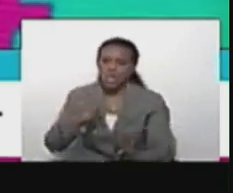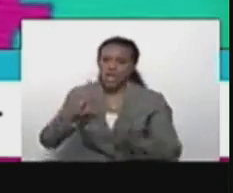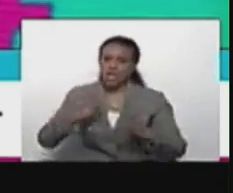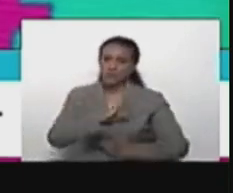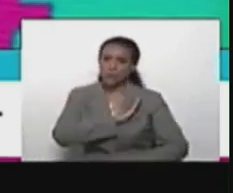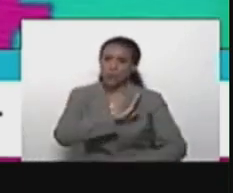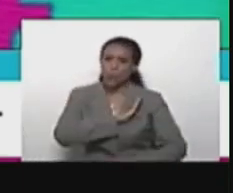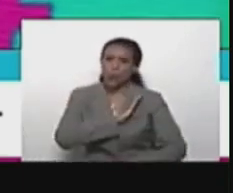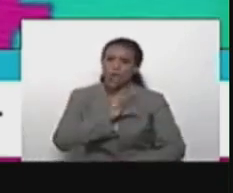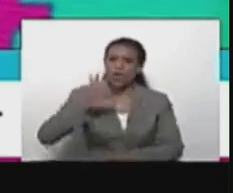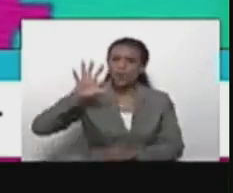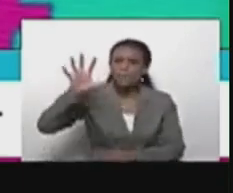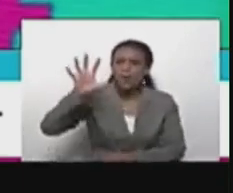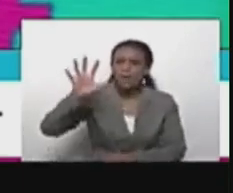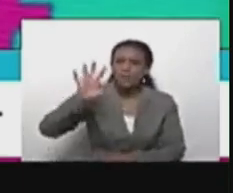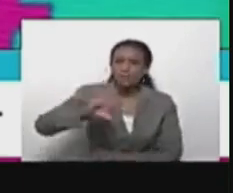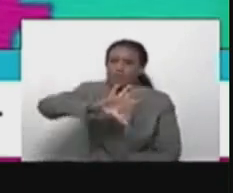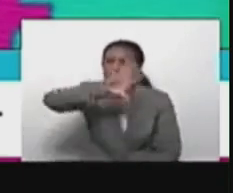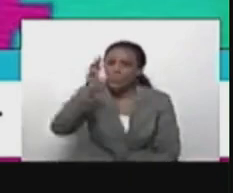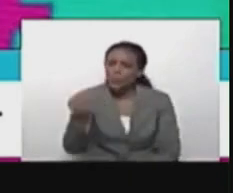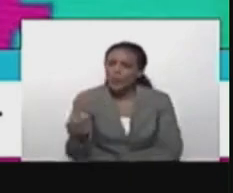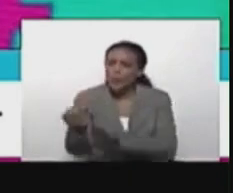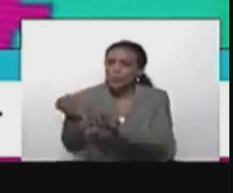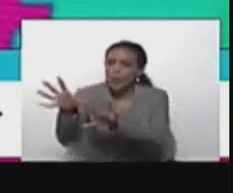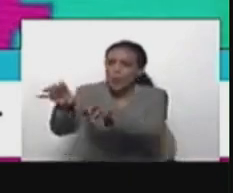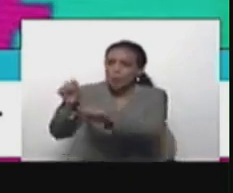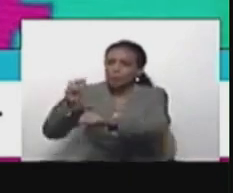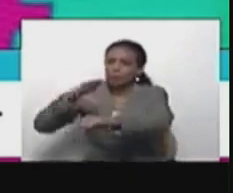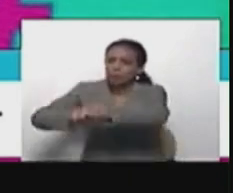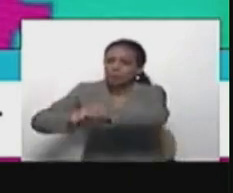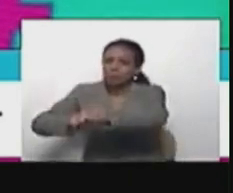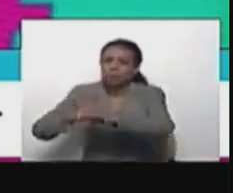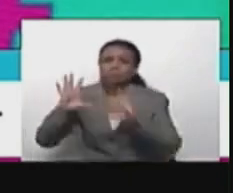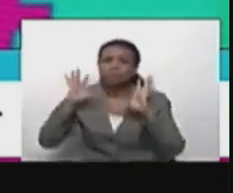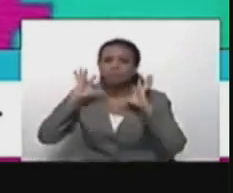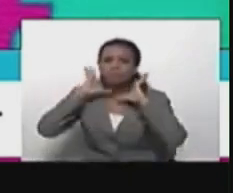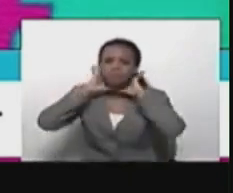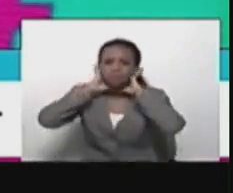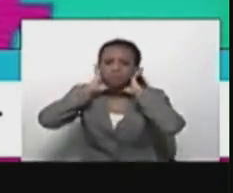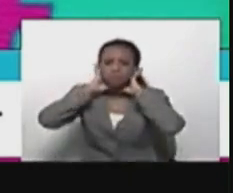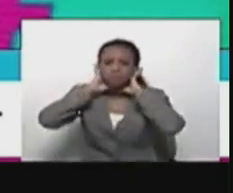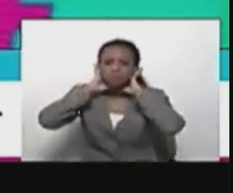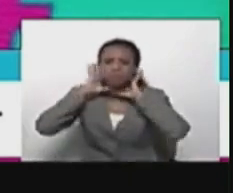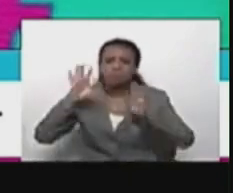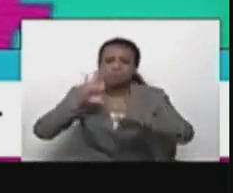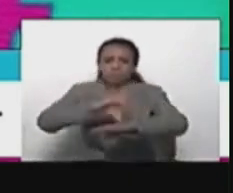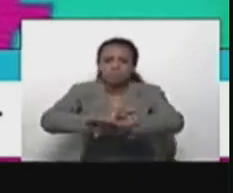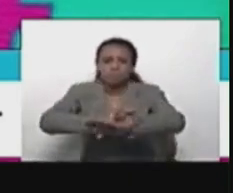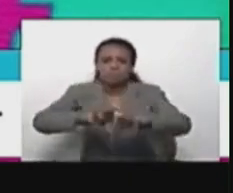campos, en sus tierras, en África, y traídos como esclavos.